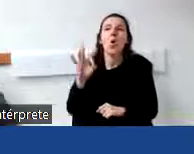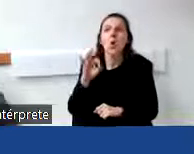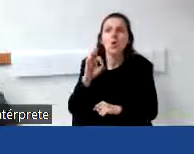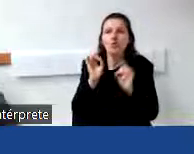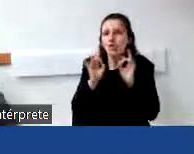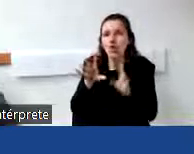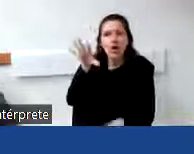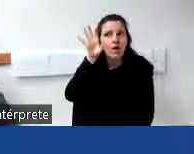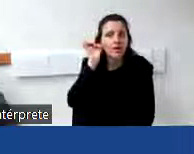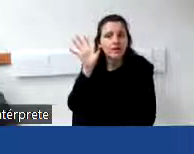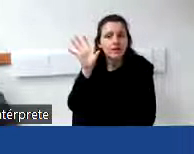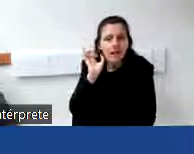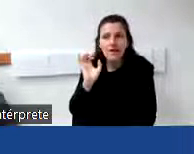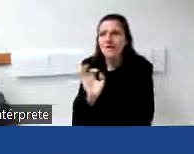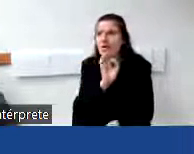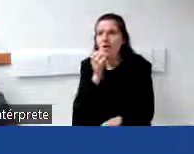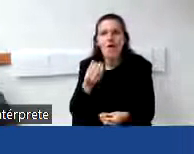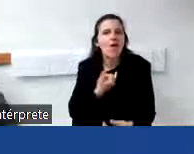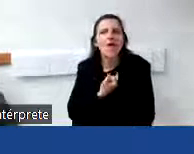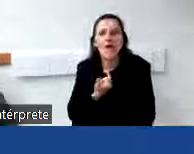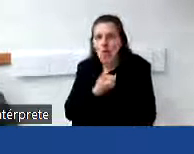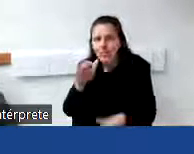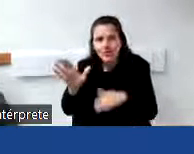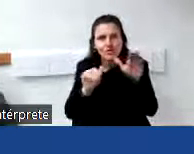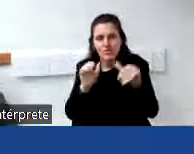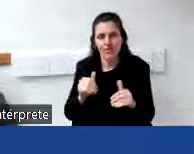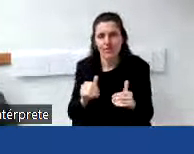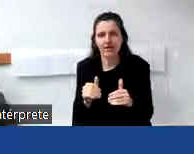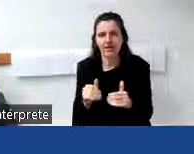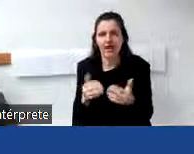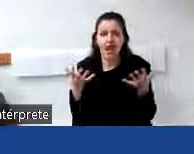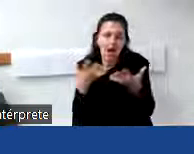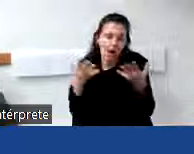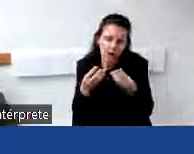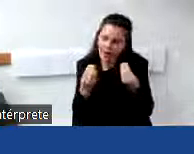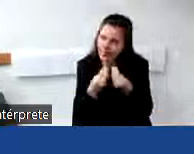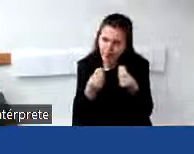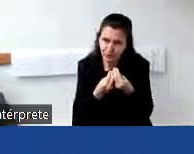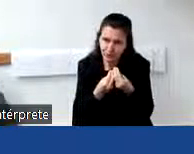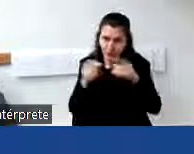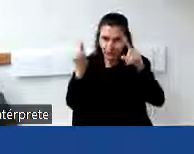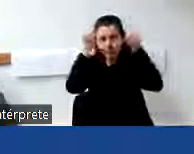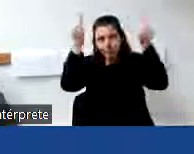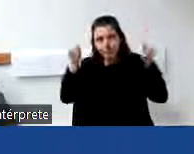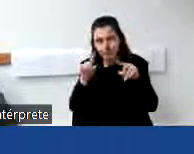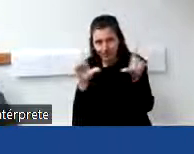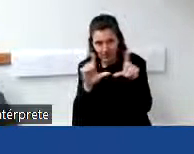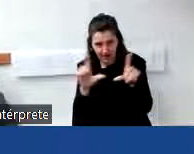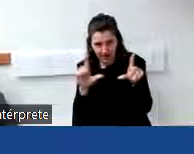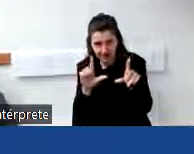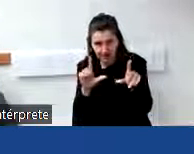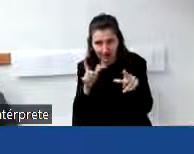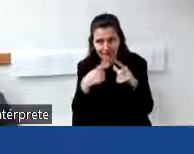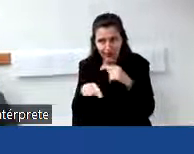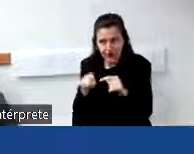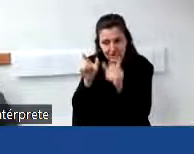¿no? Actualmente hay muchos llamadores que son visuales, ¿no? Entonces, bueno, ¿qué pasa con las personas con